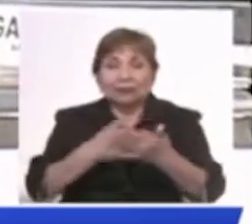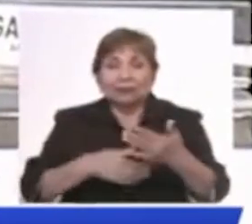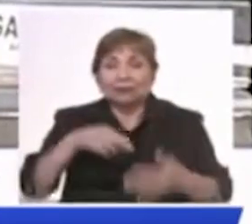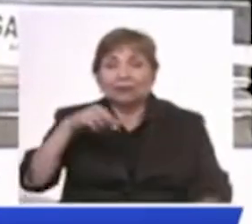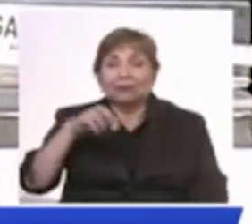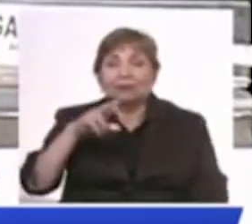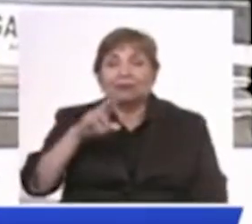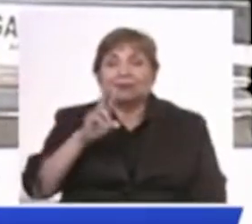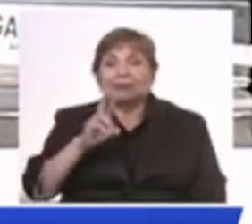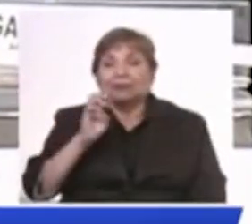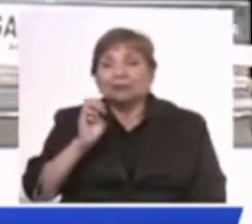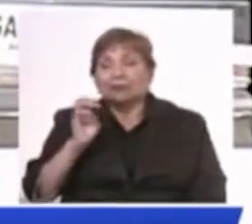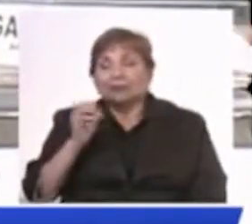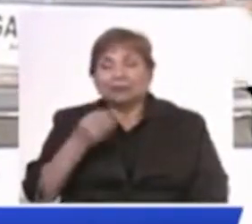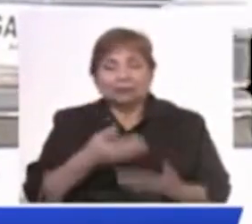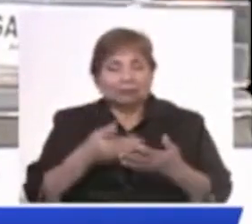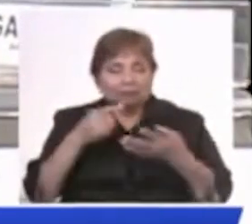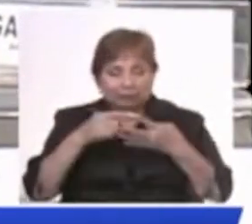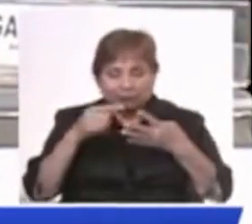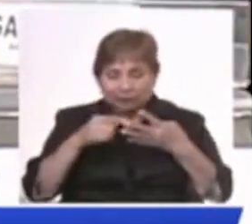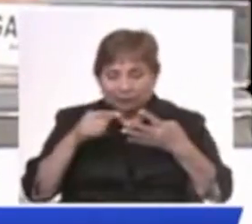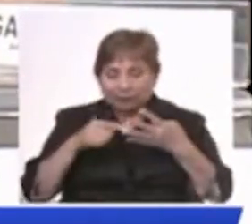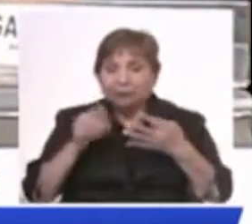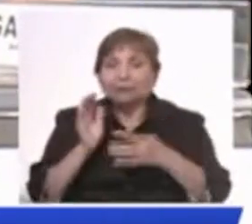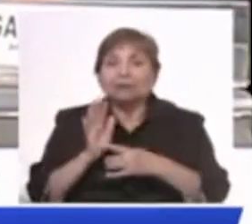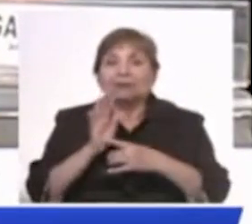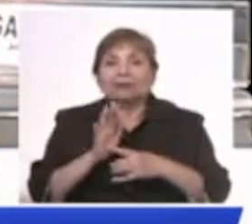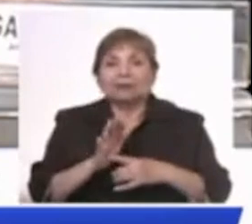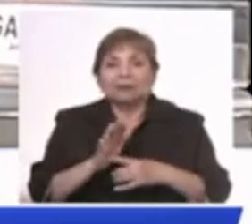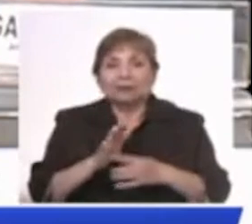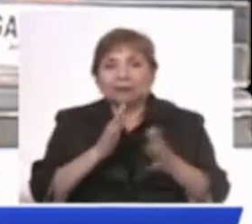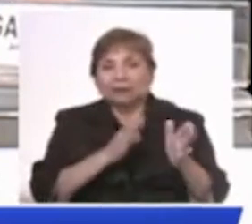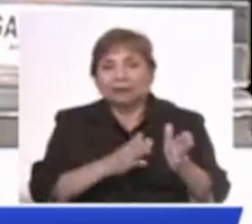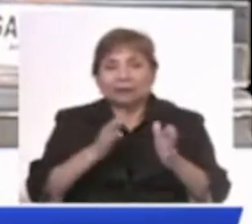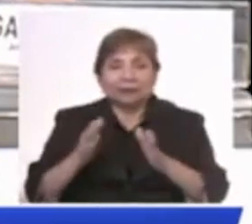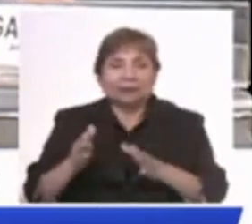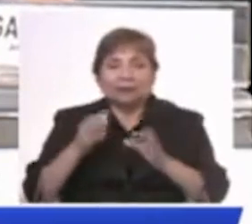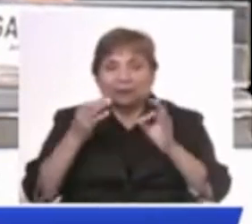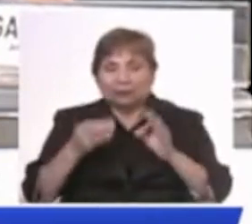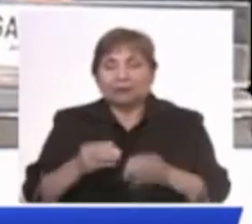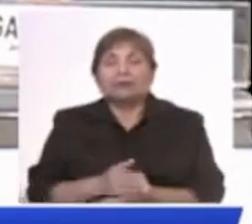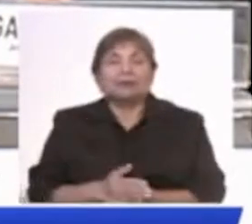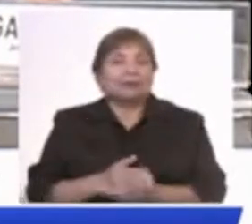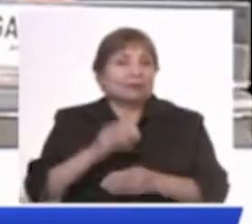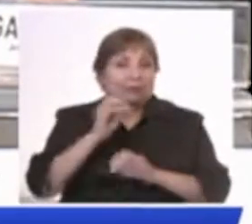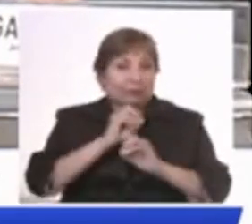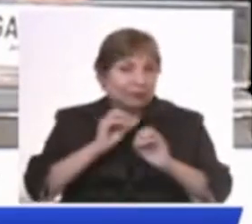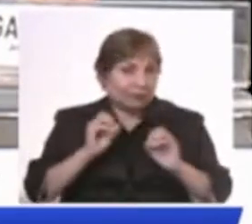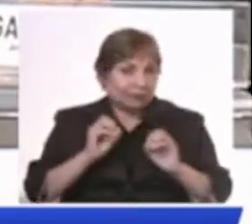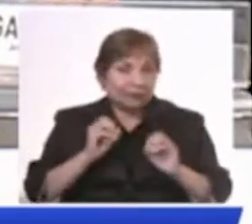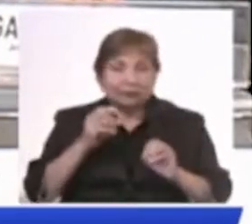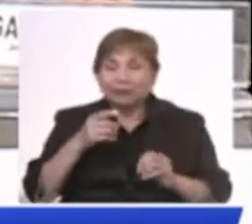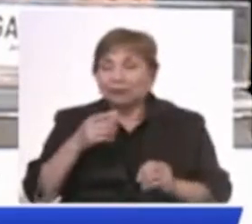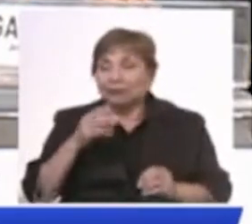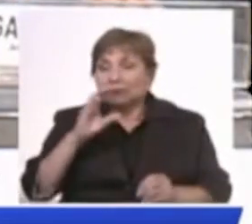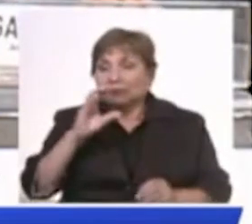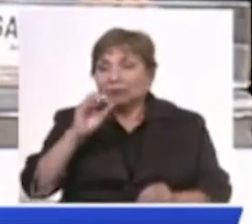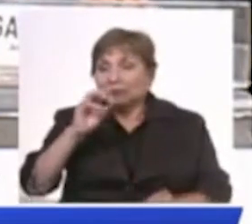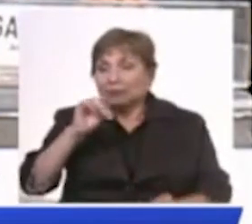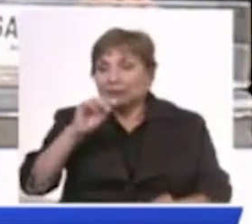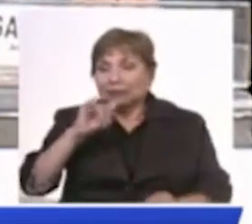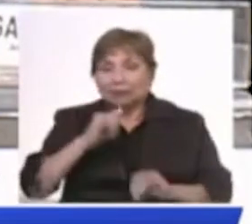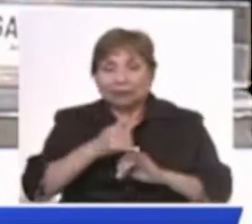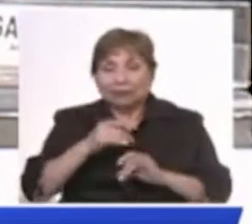proveedores, tiene alternativas y opción de presentarse al proceso que él considere. Sin embargo, el comité